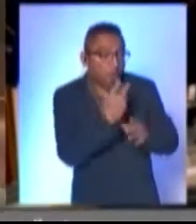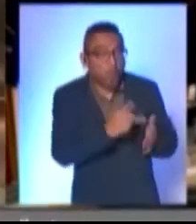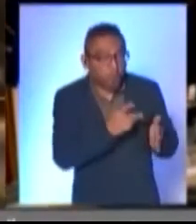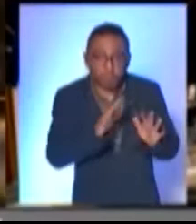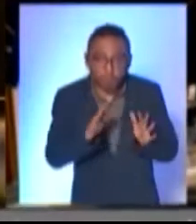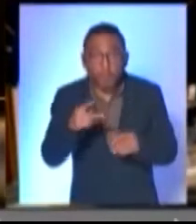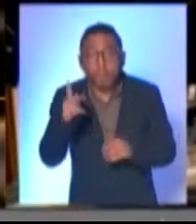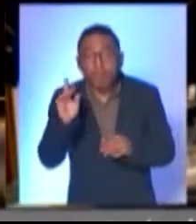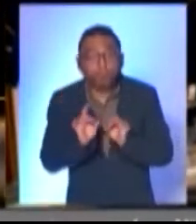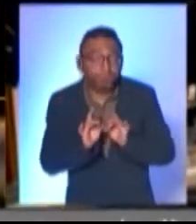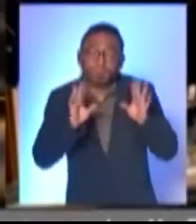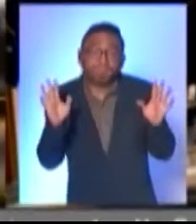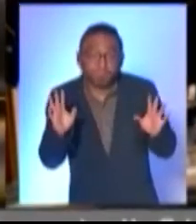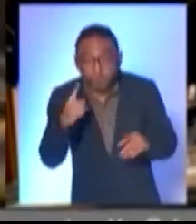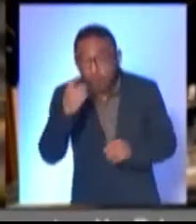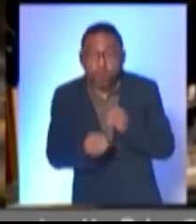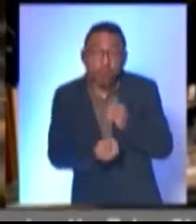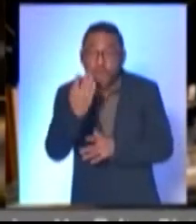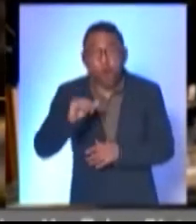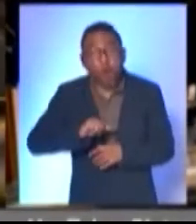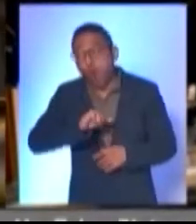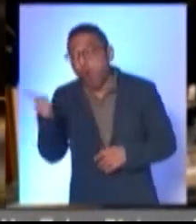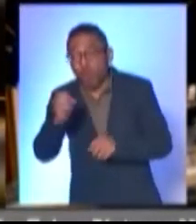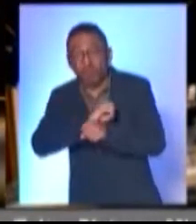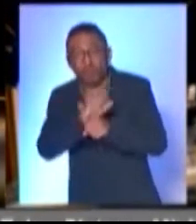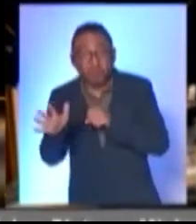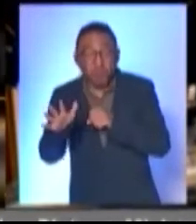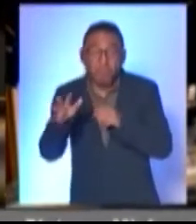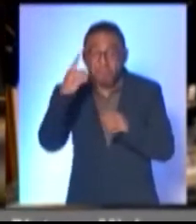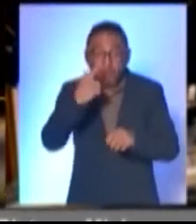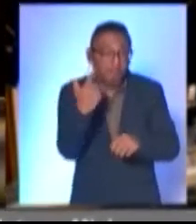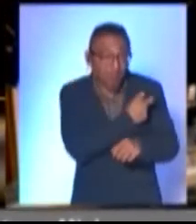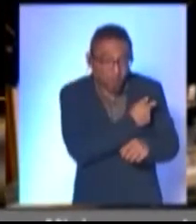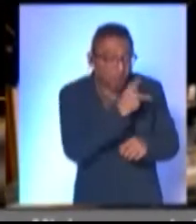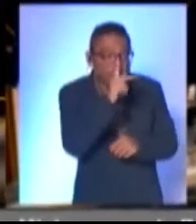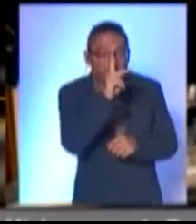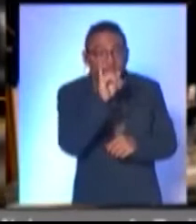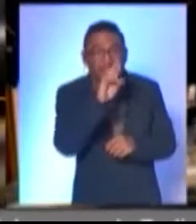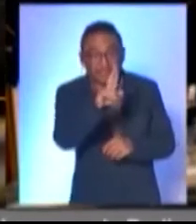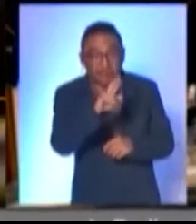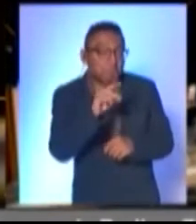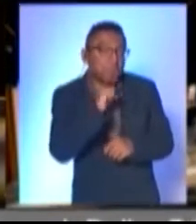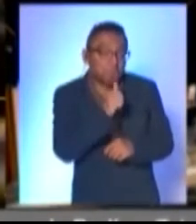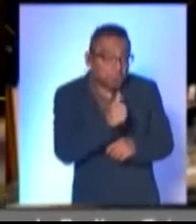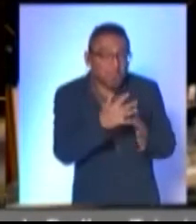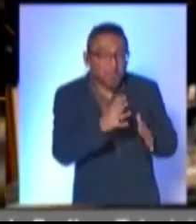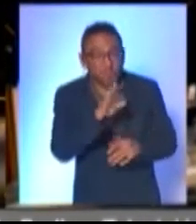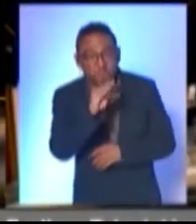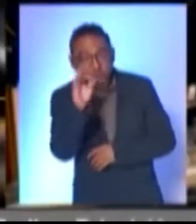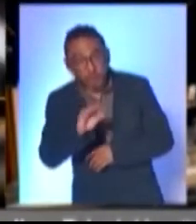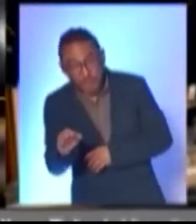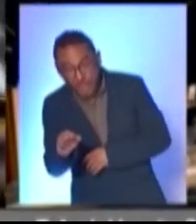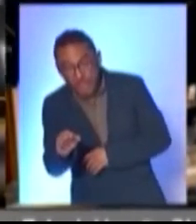surgiera una nueva variante donde la efectividad de la vacuna Pfizer de estar alrededor del